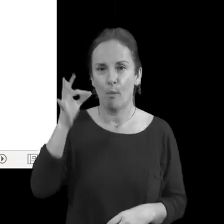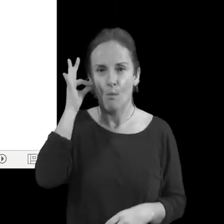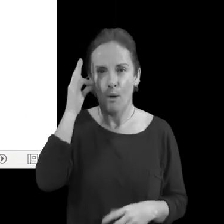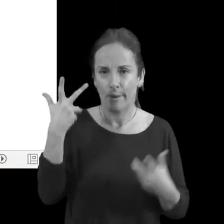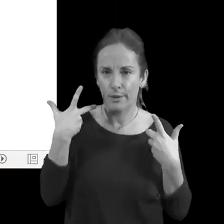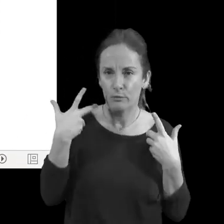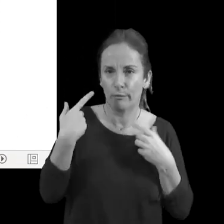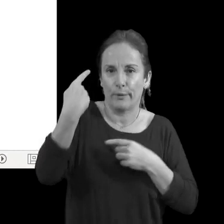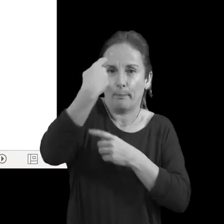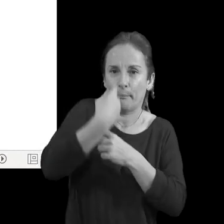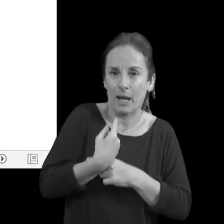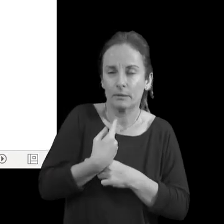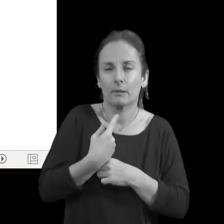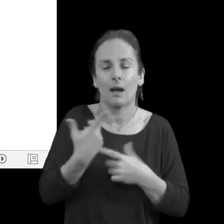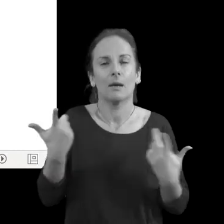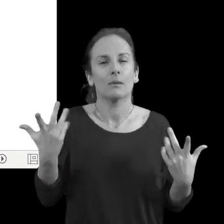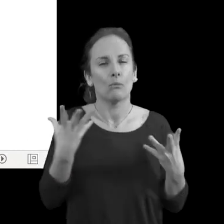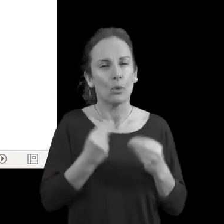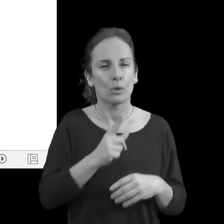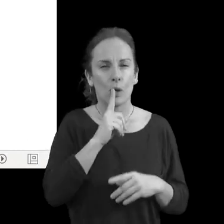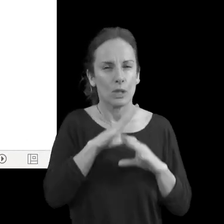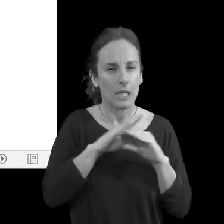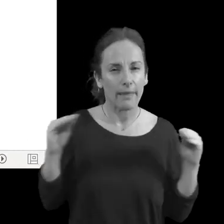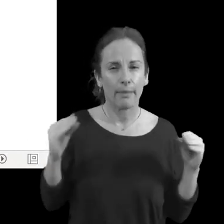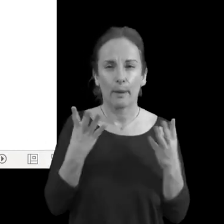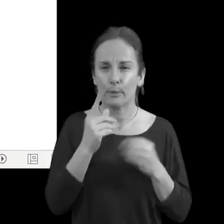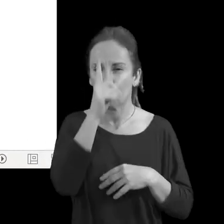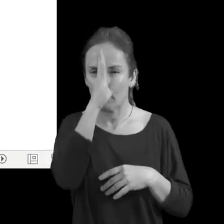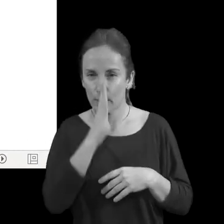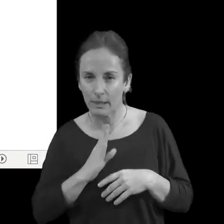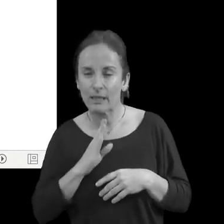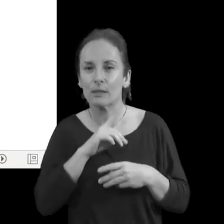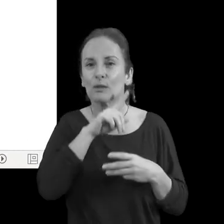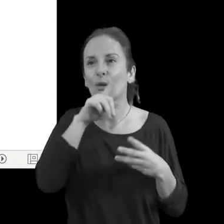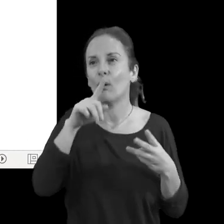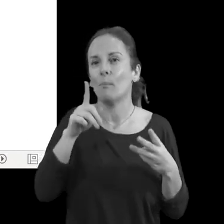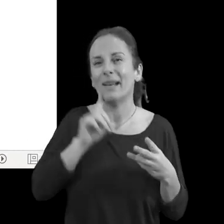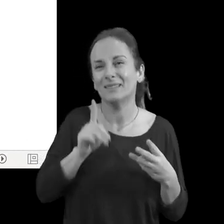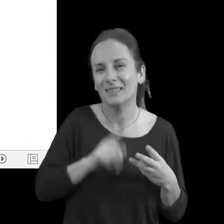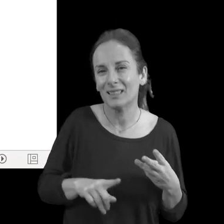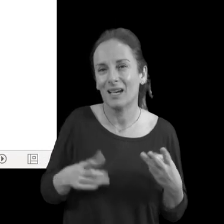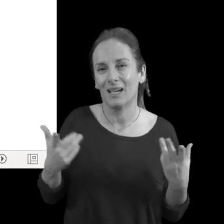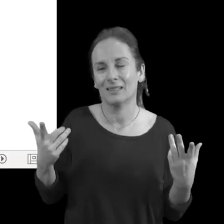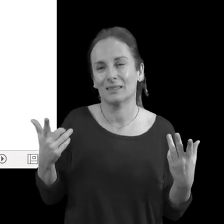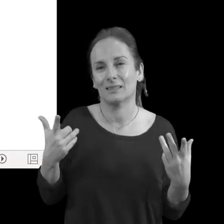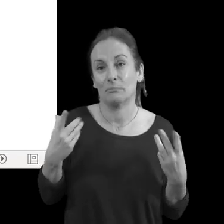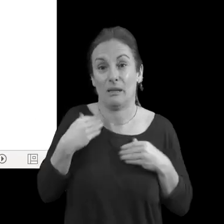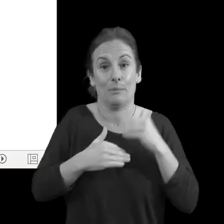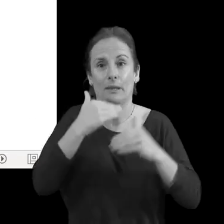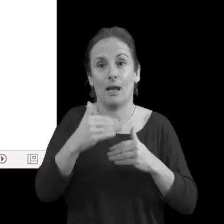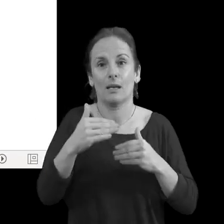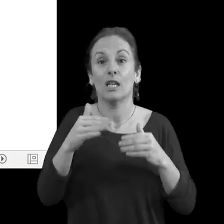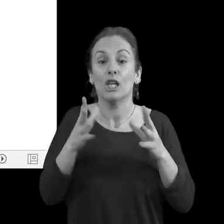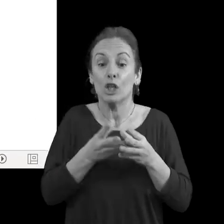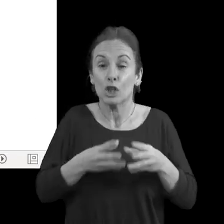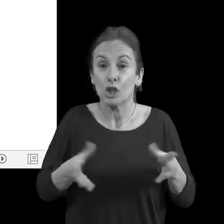lleno de silencios, de ocultamiento, muchas veces de mentiras, es lo que se ha llamado el armario, ¿no? Y creo que no se puede hablar